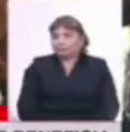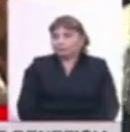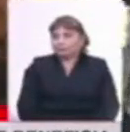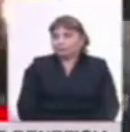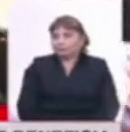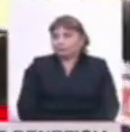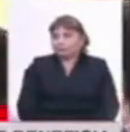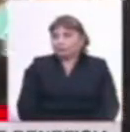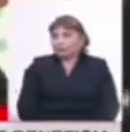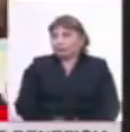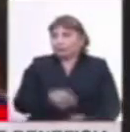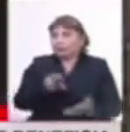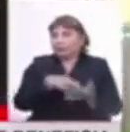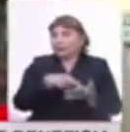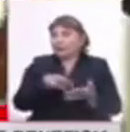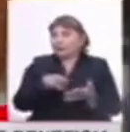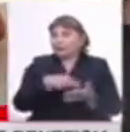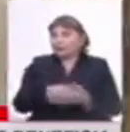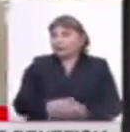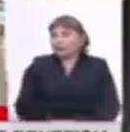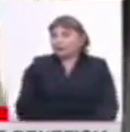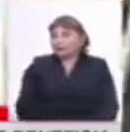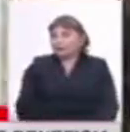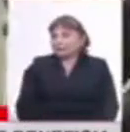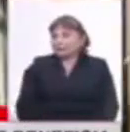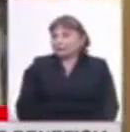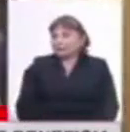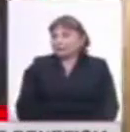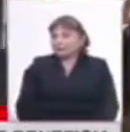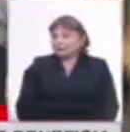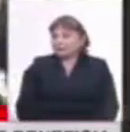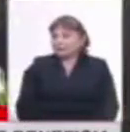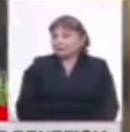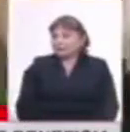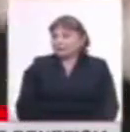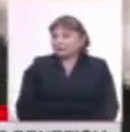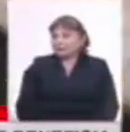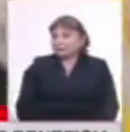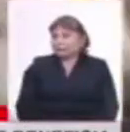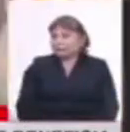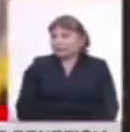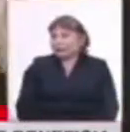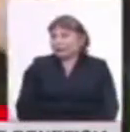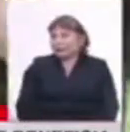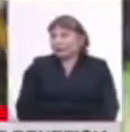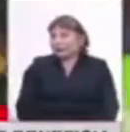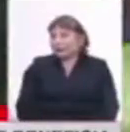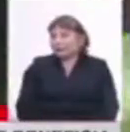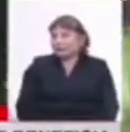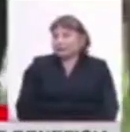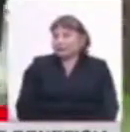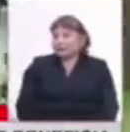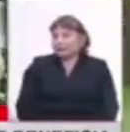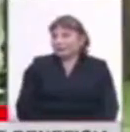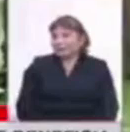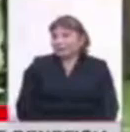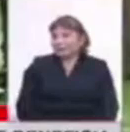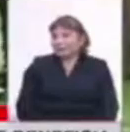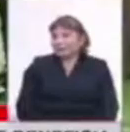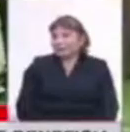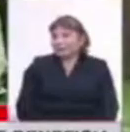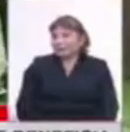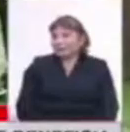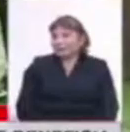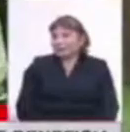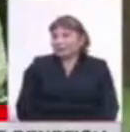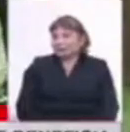Legles Pampa. La señora estuvo en este distrito, en este poblado, que tiene una necesidad real. Legles Pampa no tiene agua,